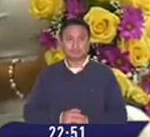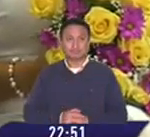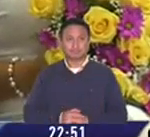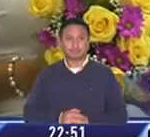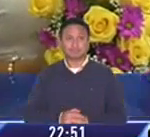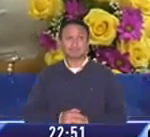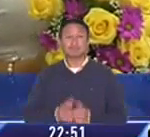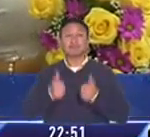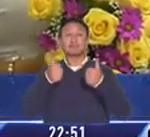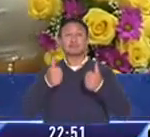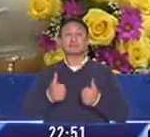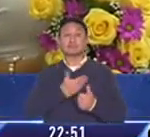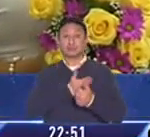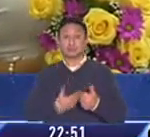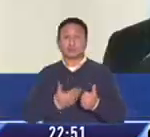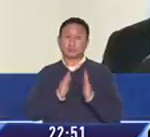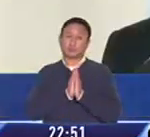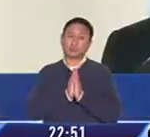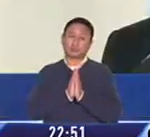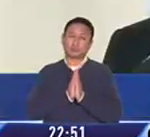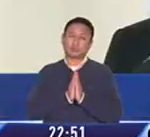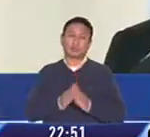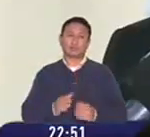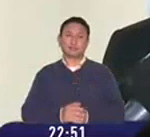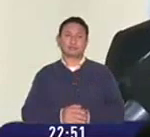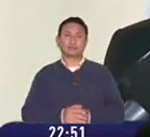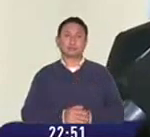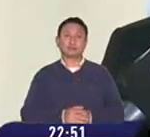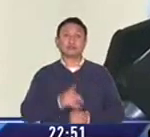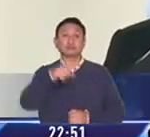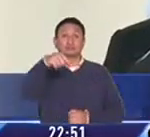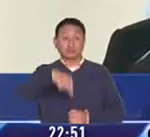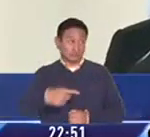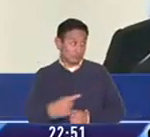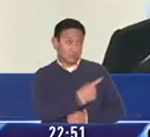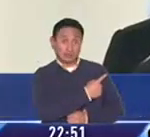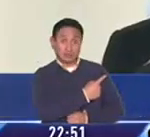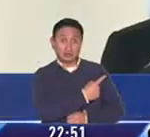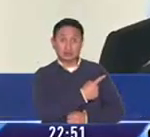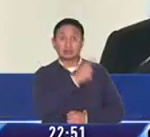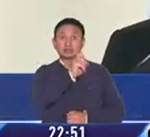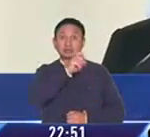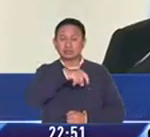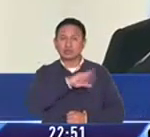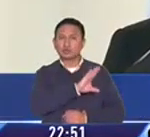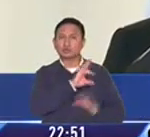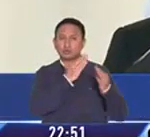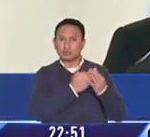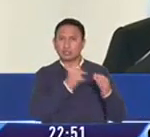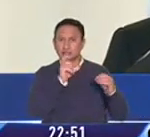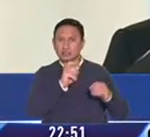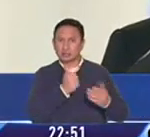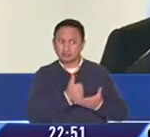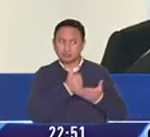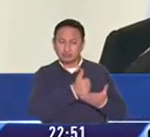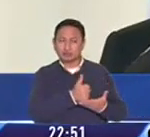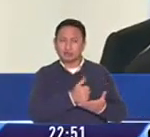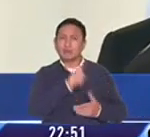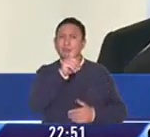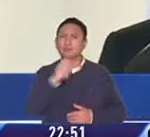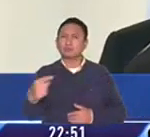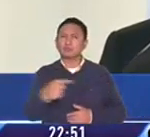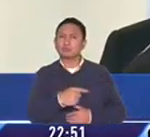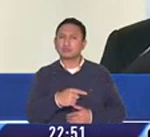los candidatos presidenciales. Aquí está quien necesita, los pacientes, sus familias. La pregunta es, ¿cuándo